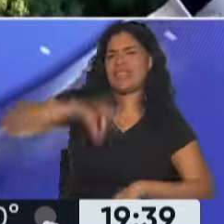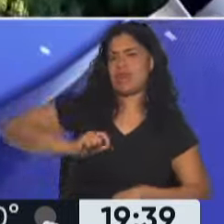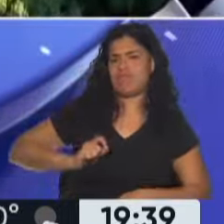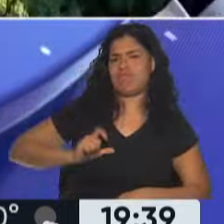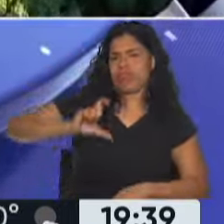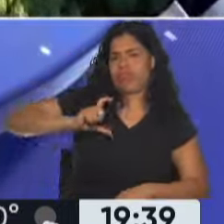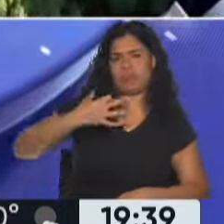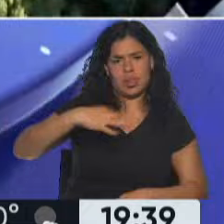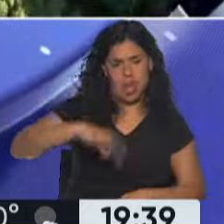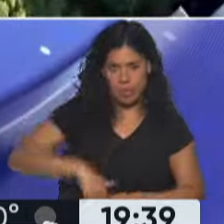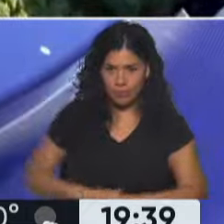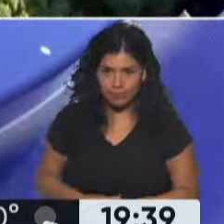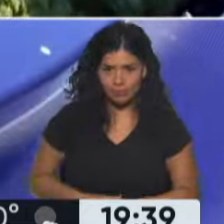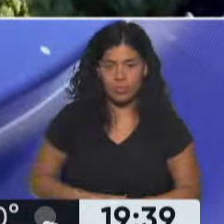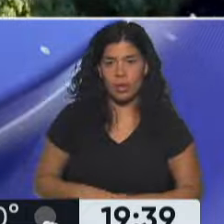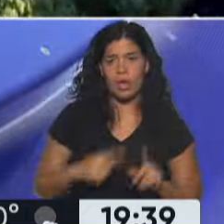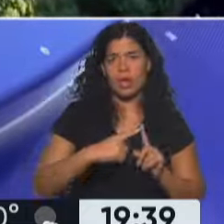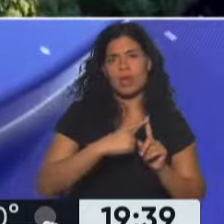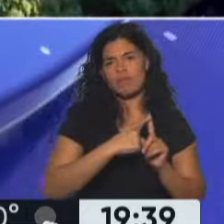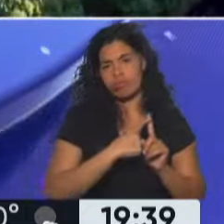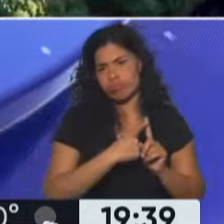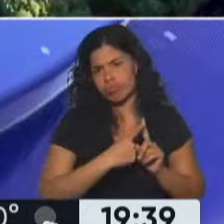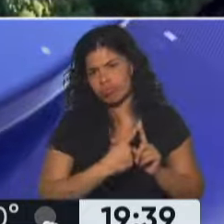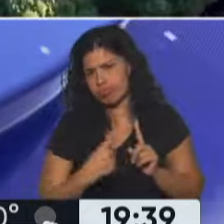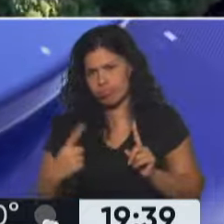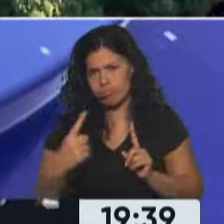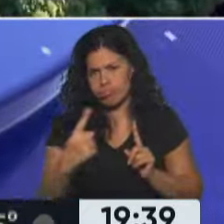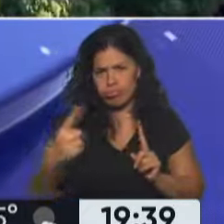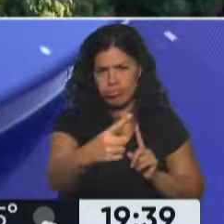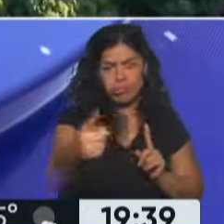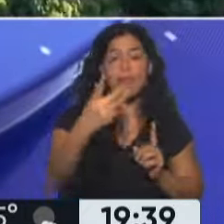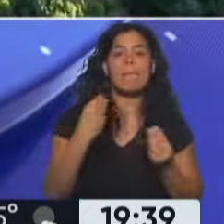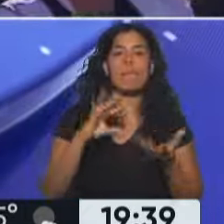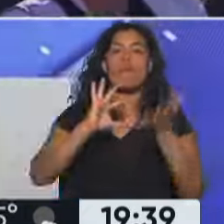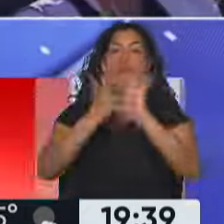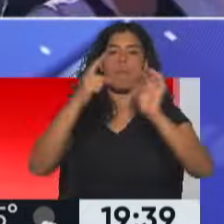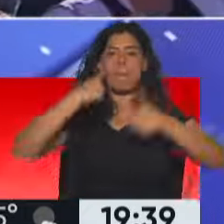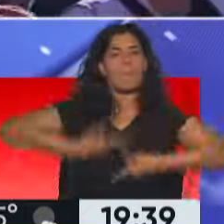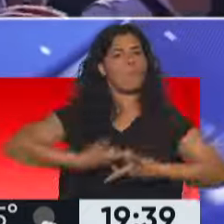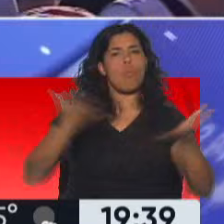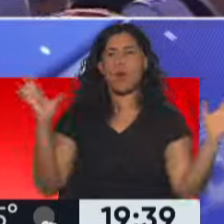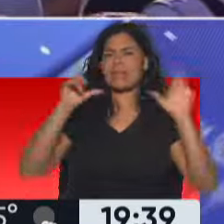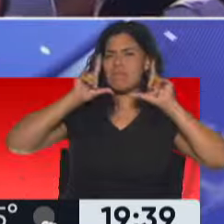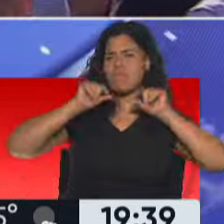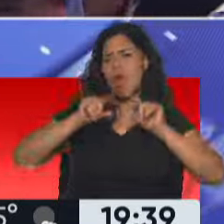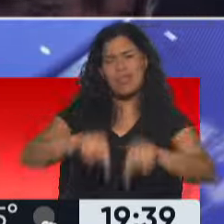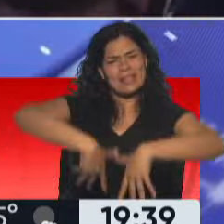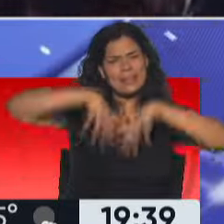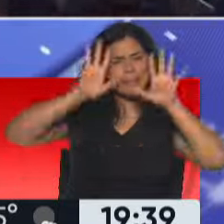multitud alegó durante todo el recorrido que es un grito de auxilio por las universidades. La marcha